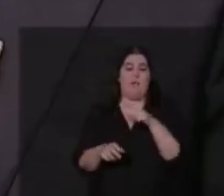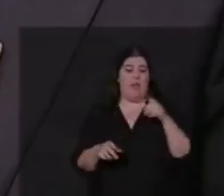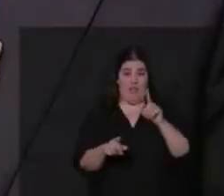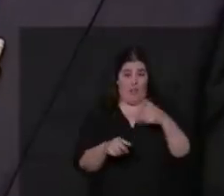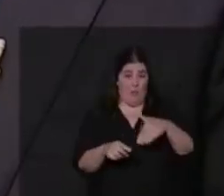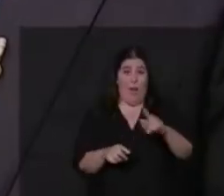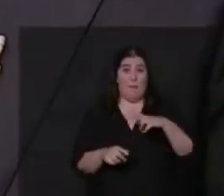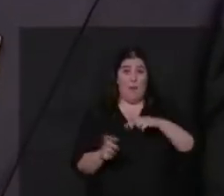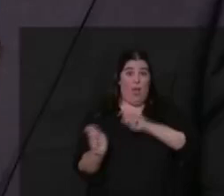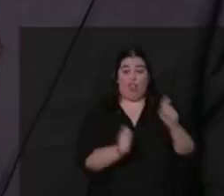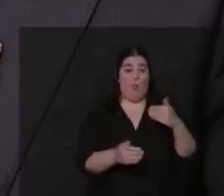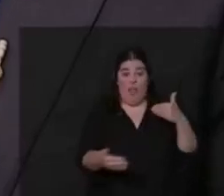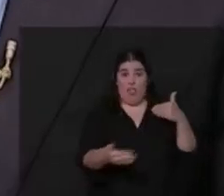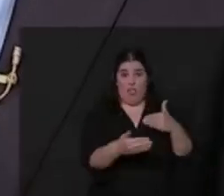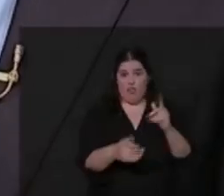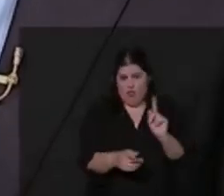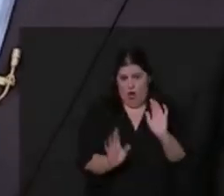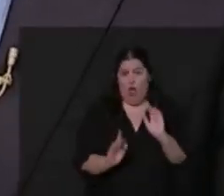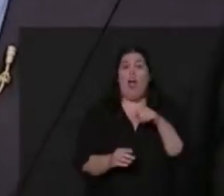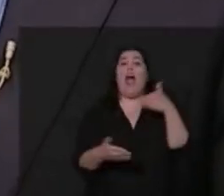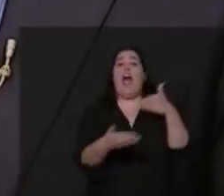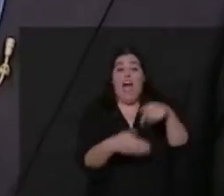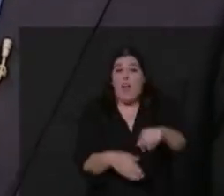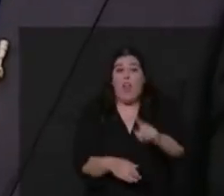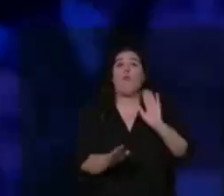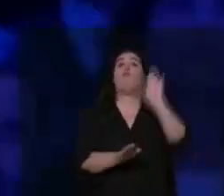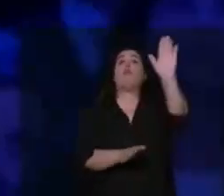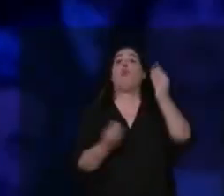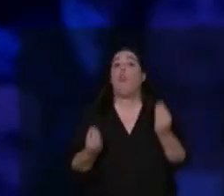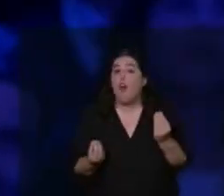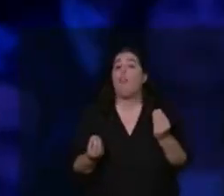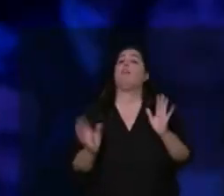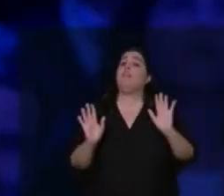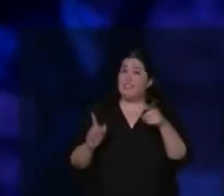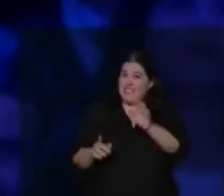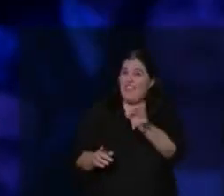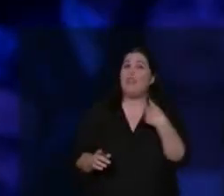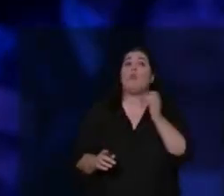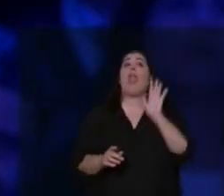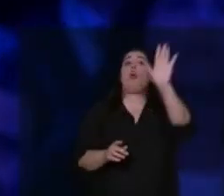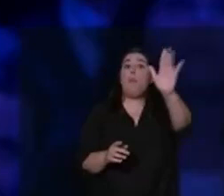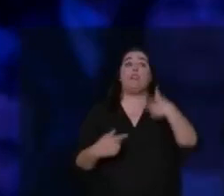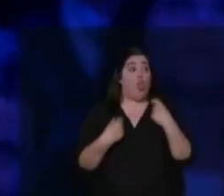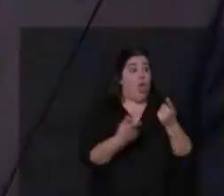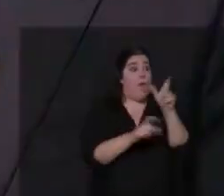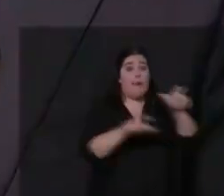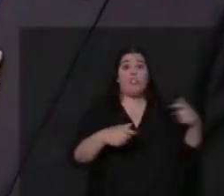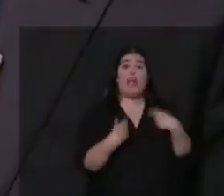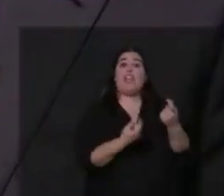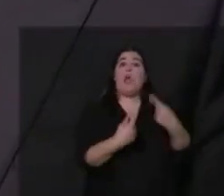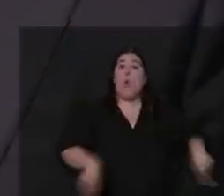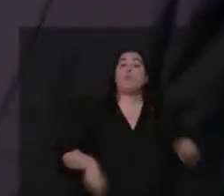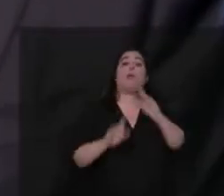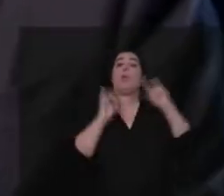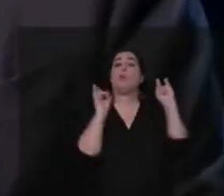no. ¿Y sabes qué? En el corto plazo no, y en el largo plazo... ¿Y sabes qué? Y de largo plazo se le va a dar los recursos a la gente. ¿Sabes para qué? Para